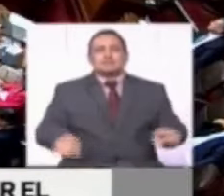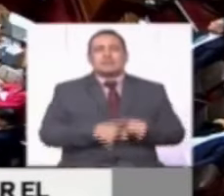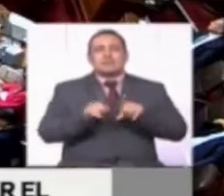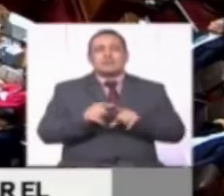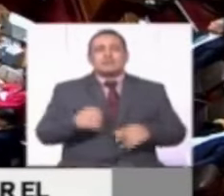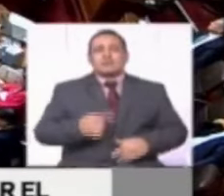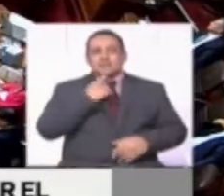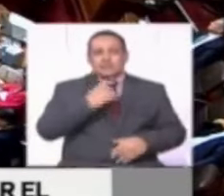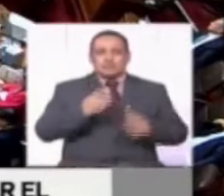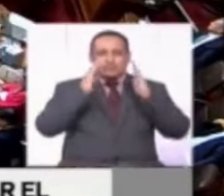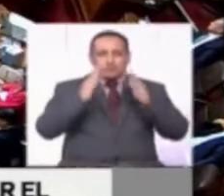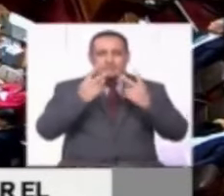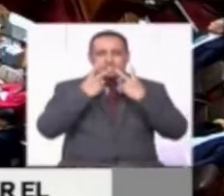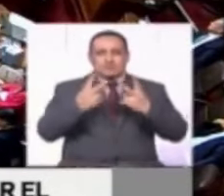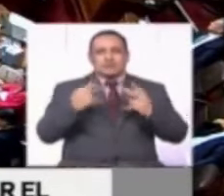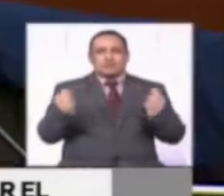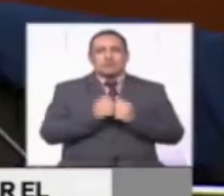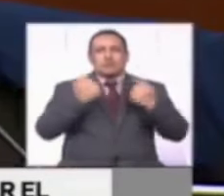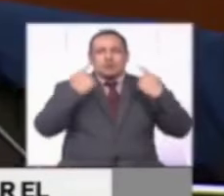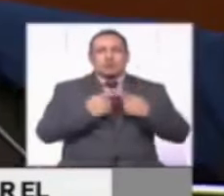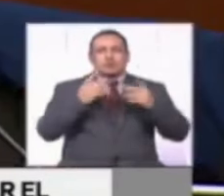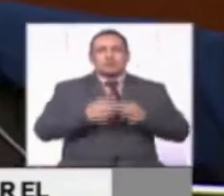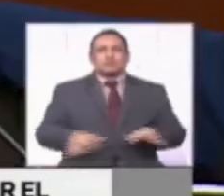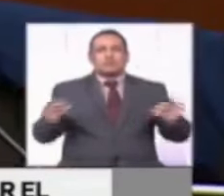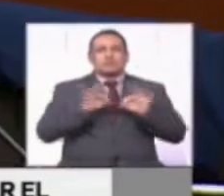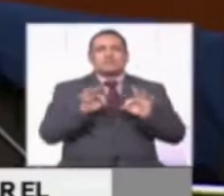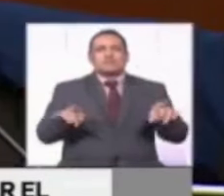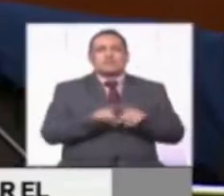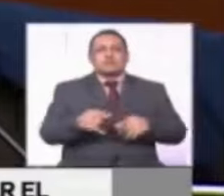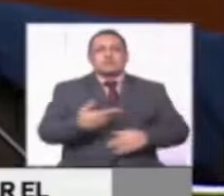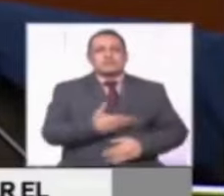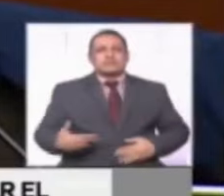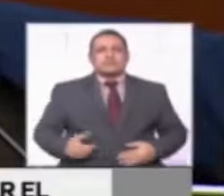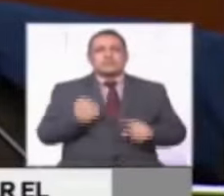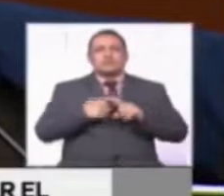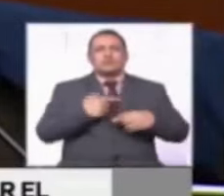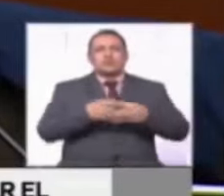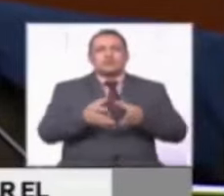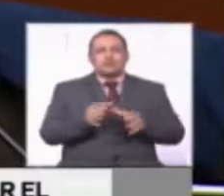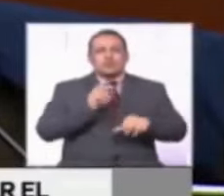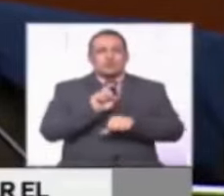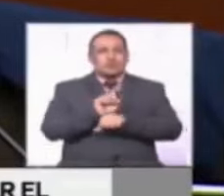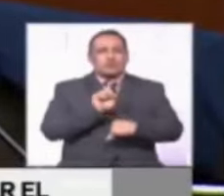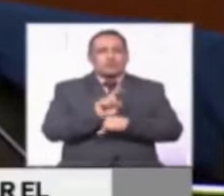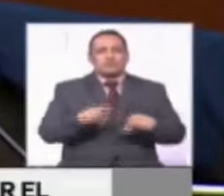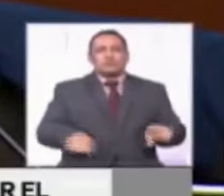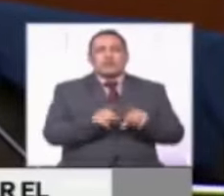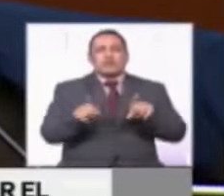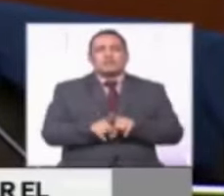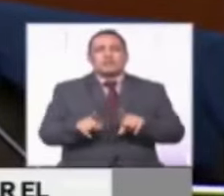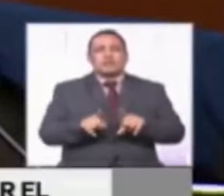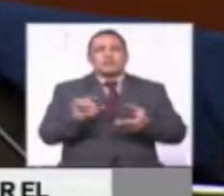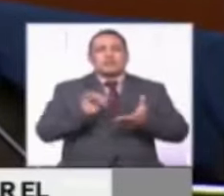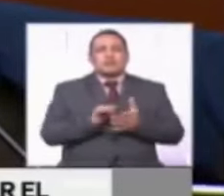Estamos frente a una disposición de vital importancia, presidente, para el sector educativo, en la